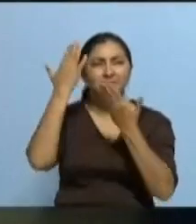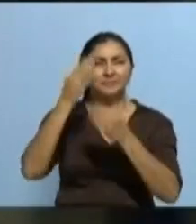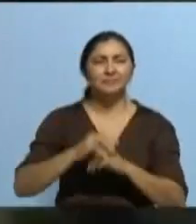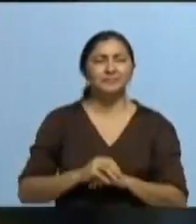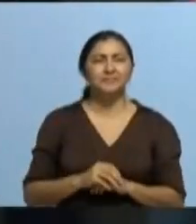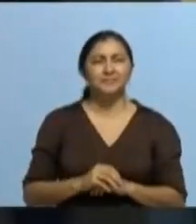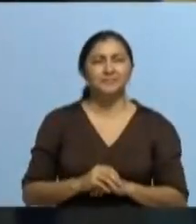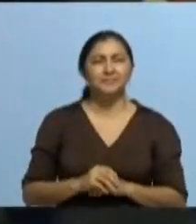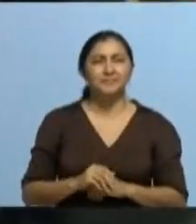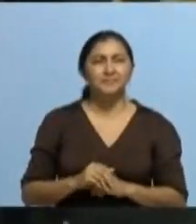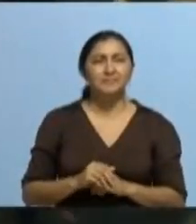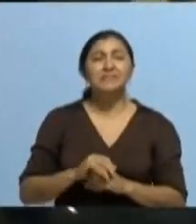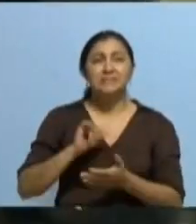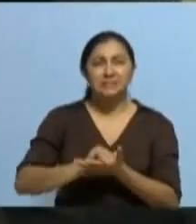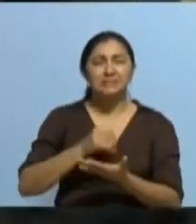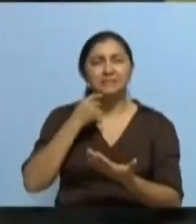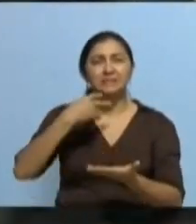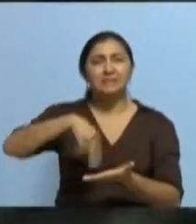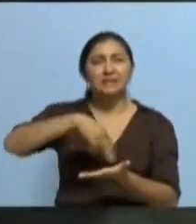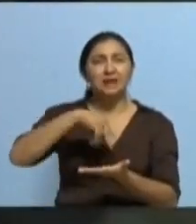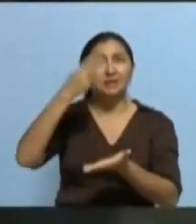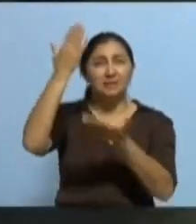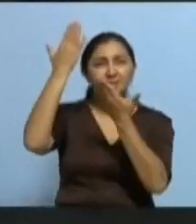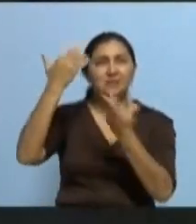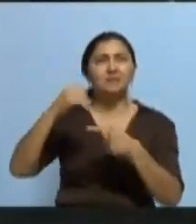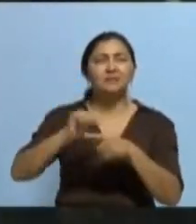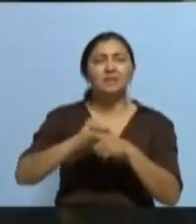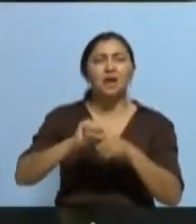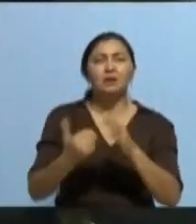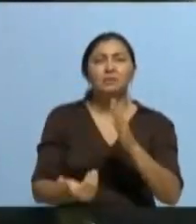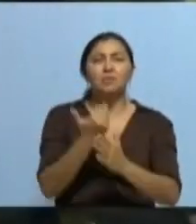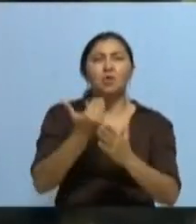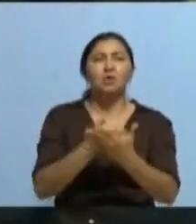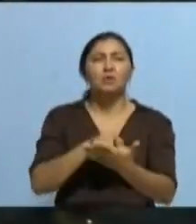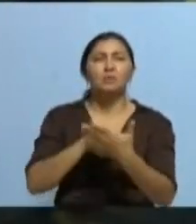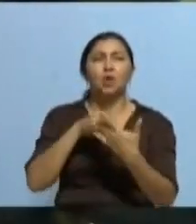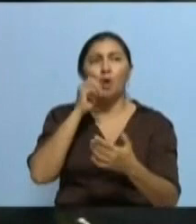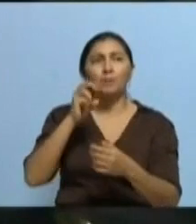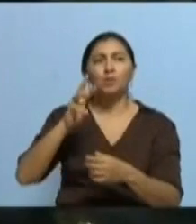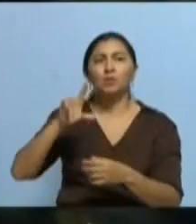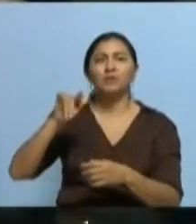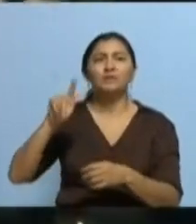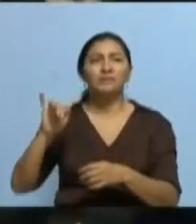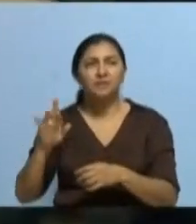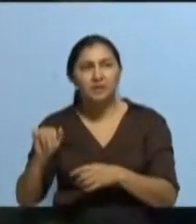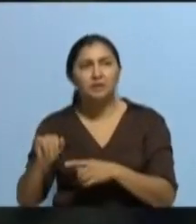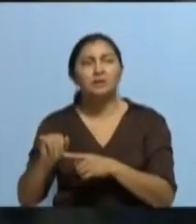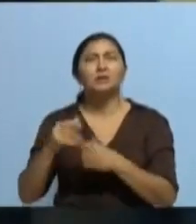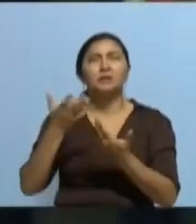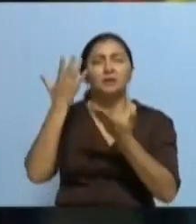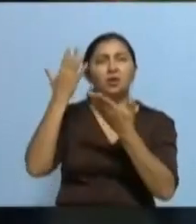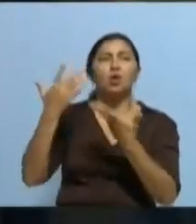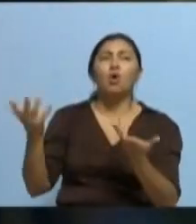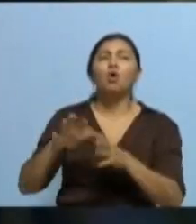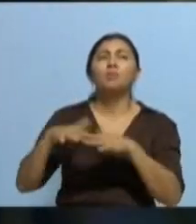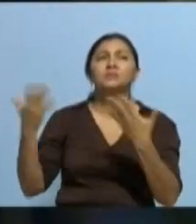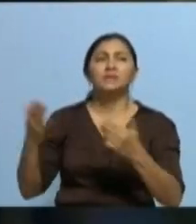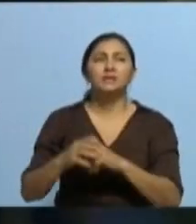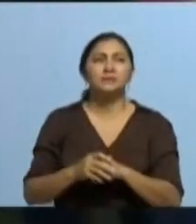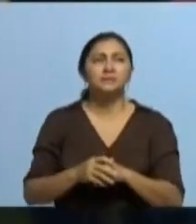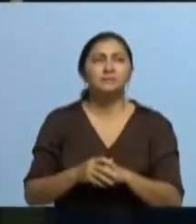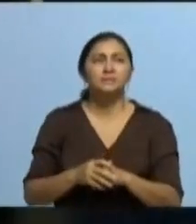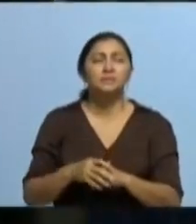tas. Este es uno de los pases que está de moda a esta hora, porque él es Will Fiorillo. Está con esta canción, el Pripra. Will, ¿cómo vas? Papi,